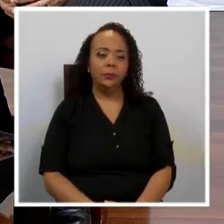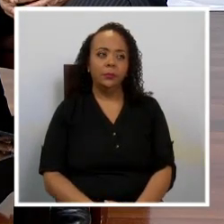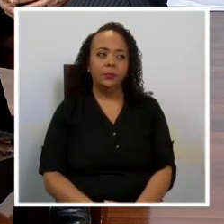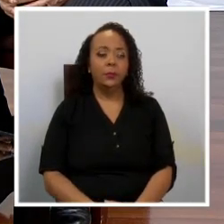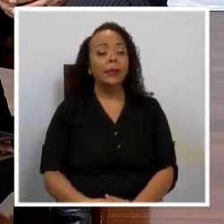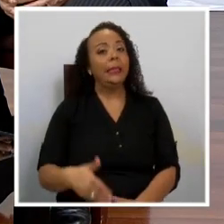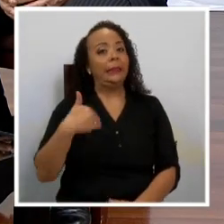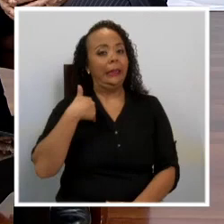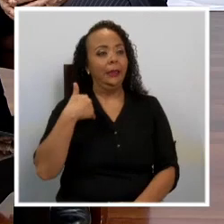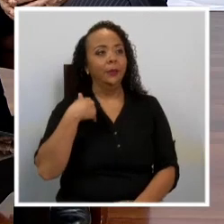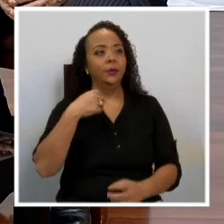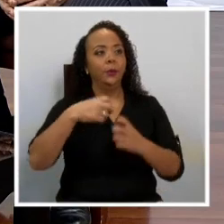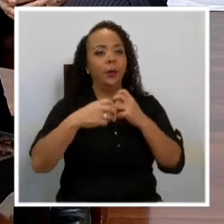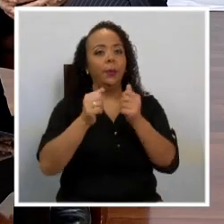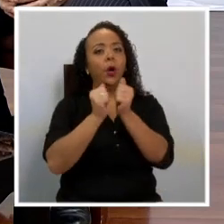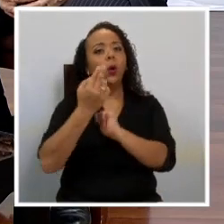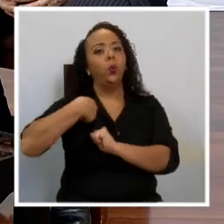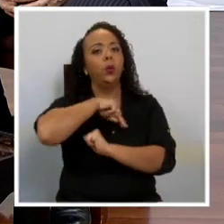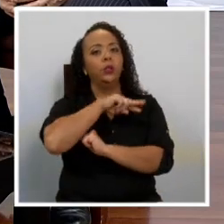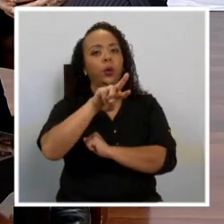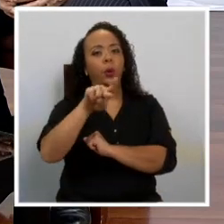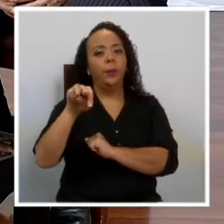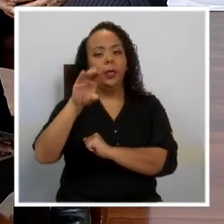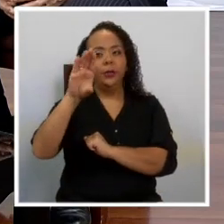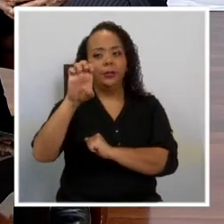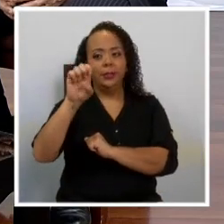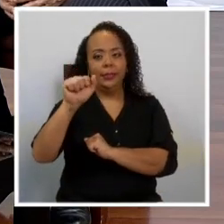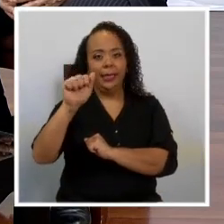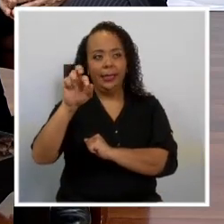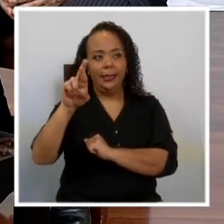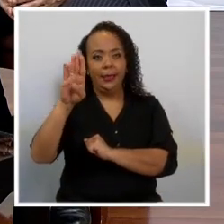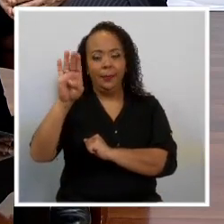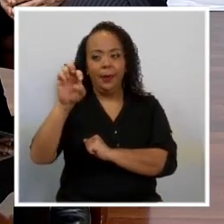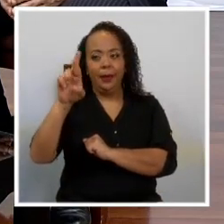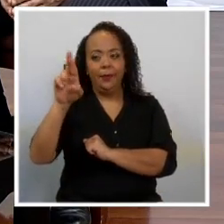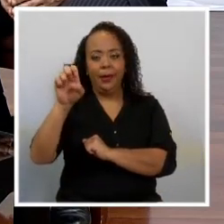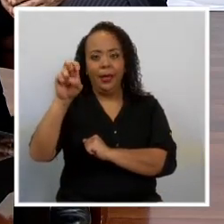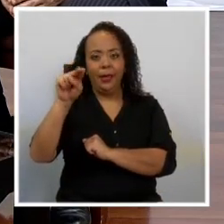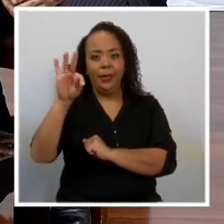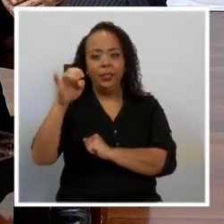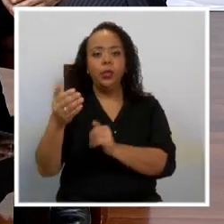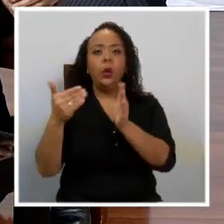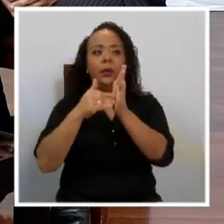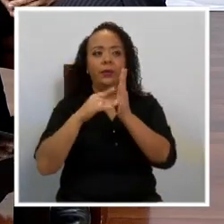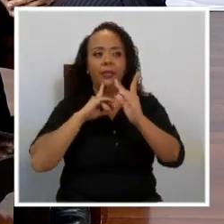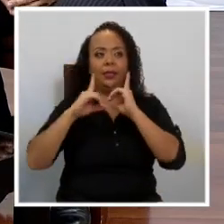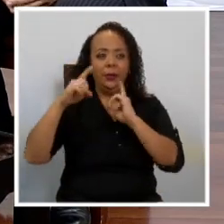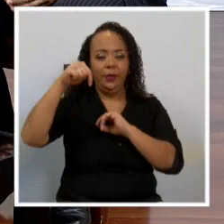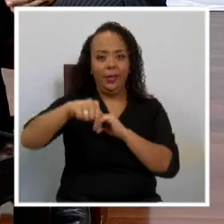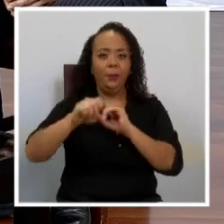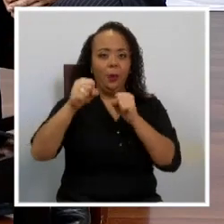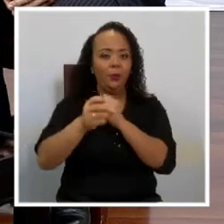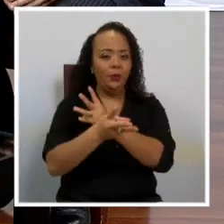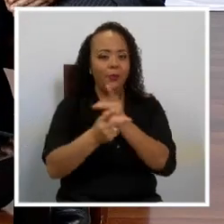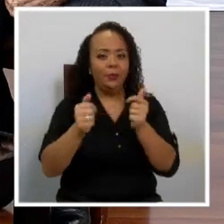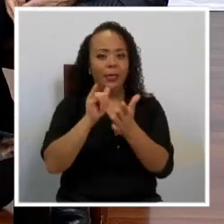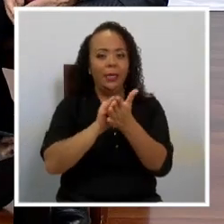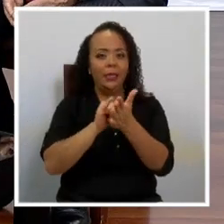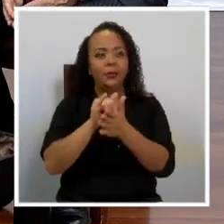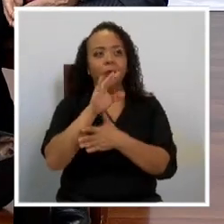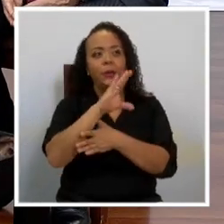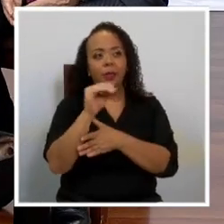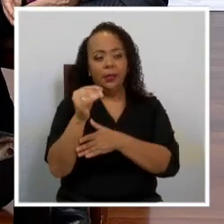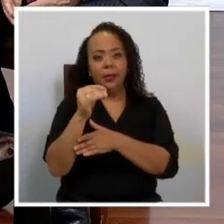Sí, tenemos un problema con nuestro compañero César Barrantes. Vamos a retomar mejor acá el diálogo mientras podemos resolver esto, doña Laura. Y